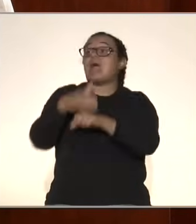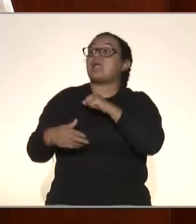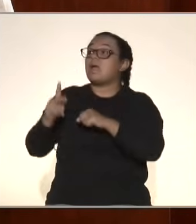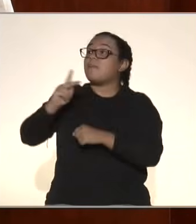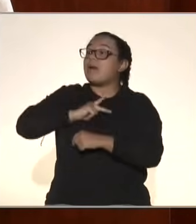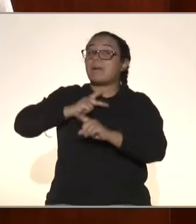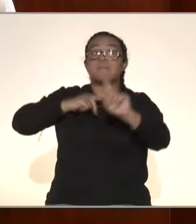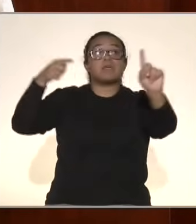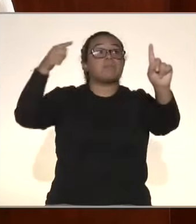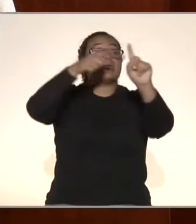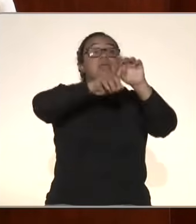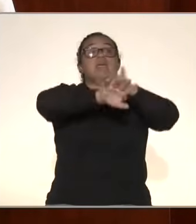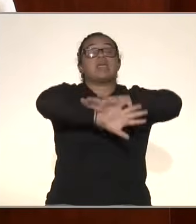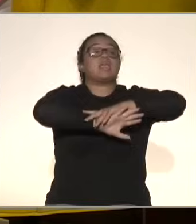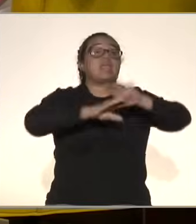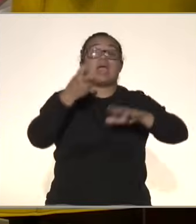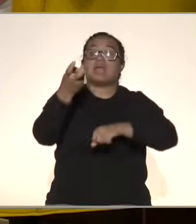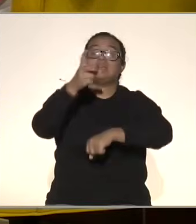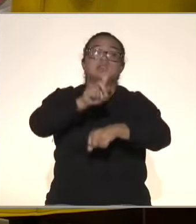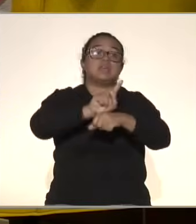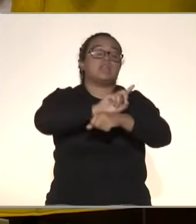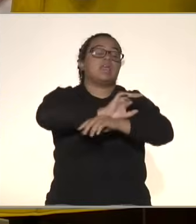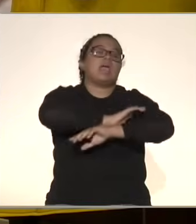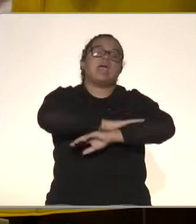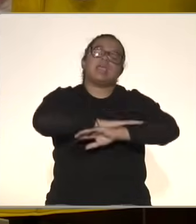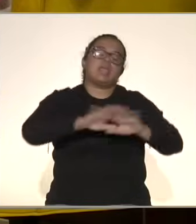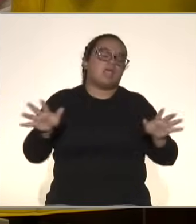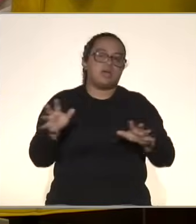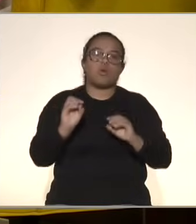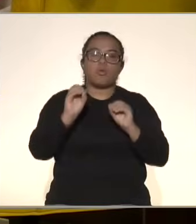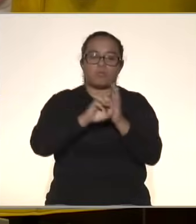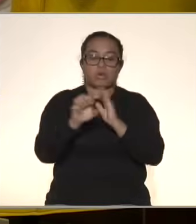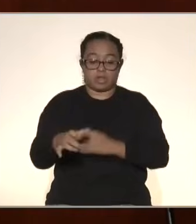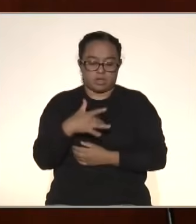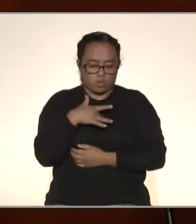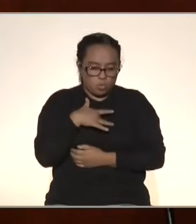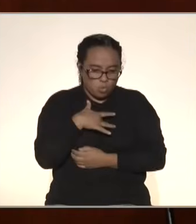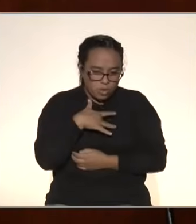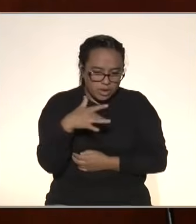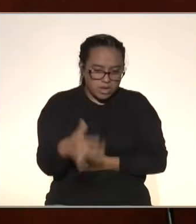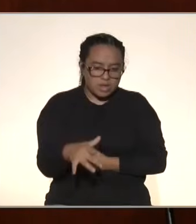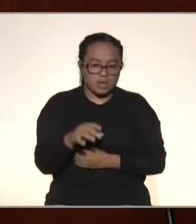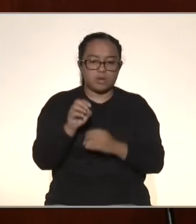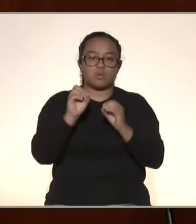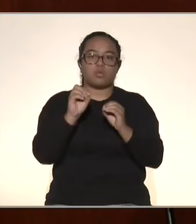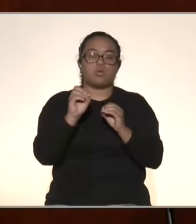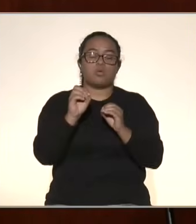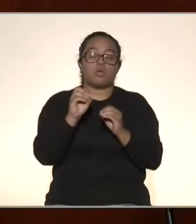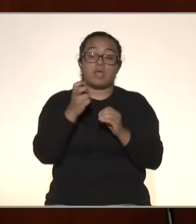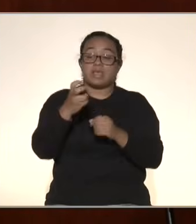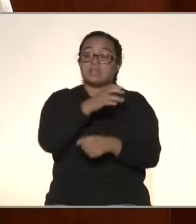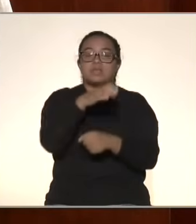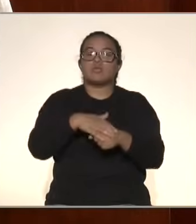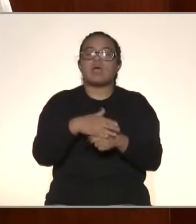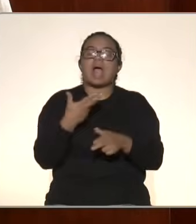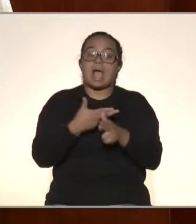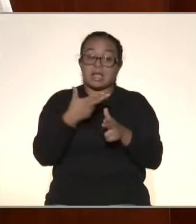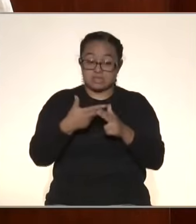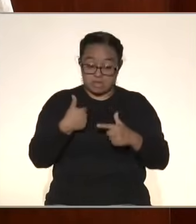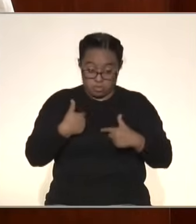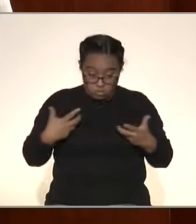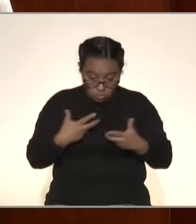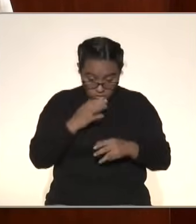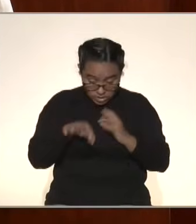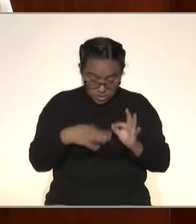Claro. Entonces, sí, eso o sea, es ese día no importante. puede acabar el duelo ni puede acabar, o sea, si yo no hago algo, ¿no? Exactamente.